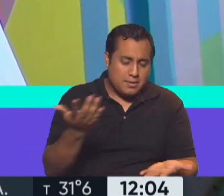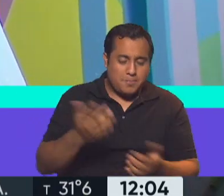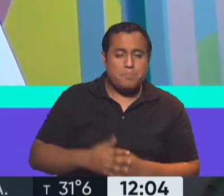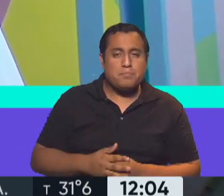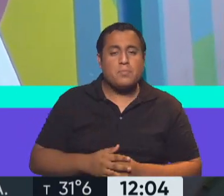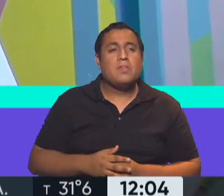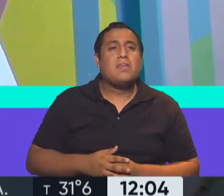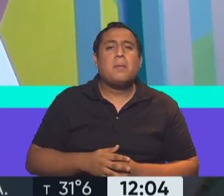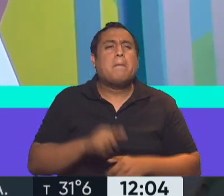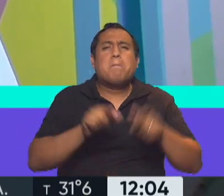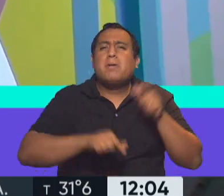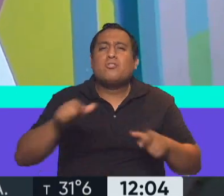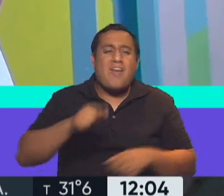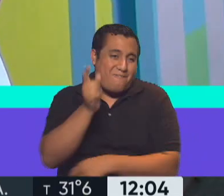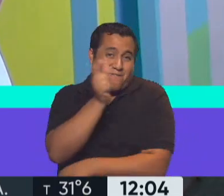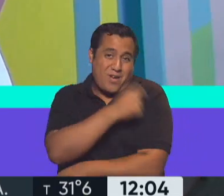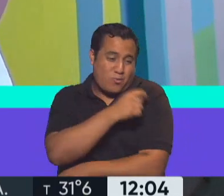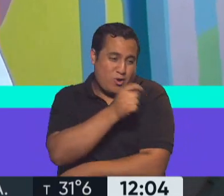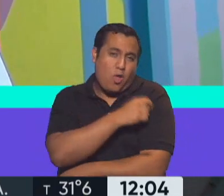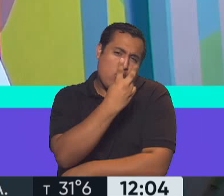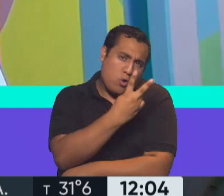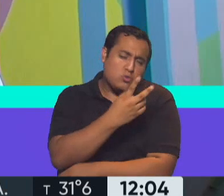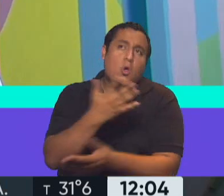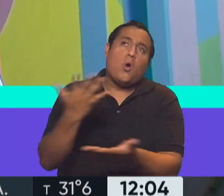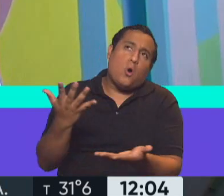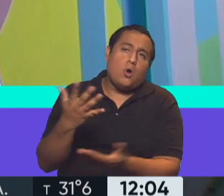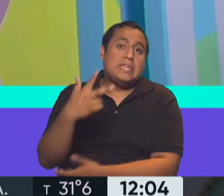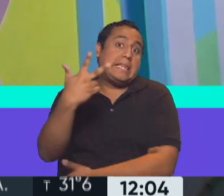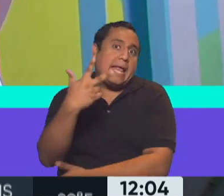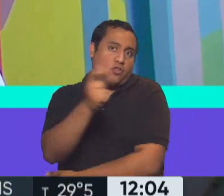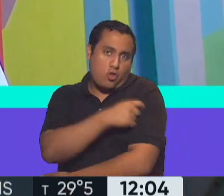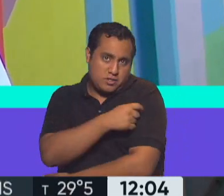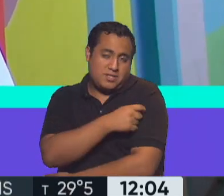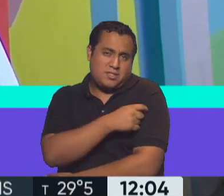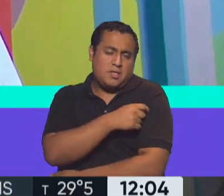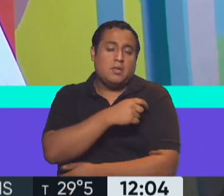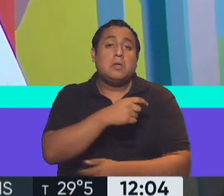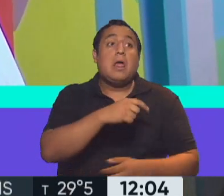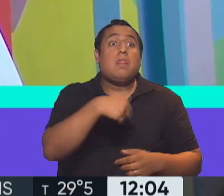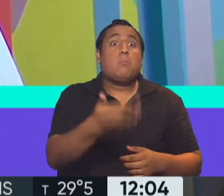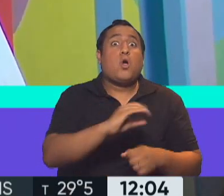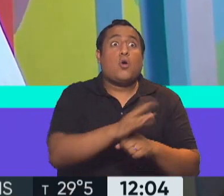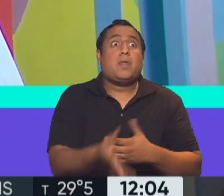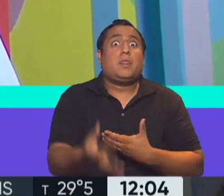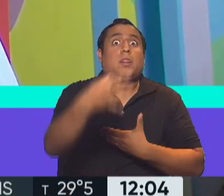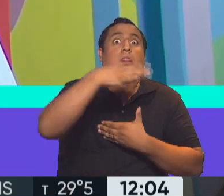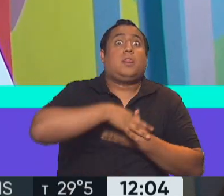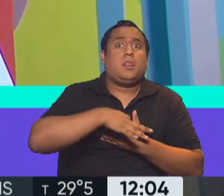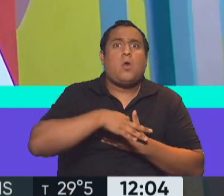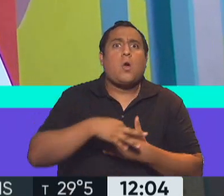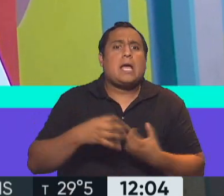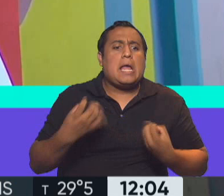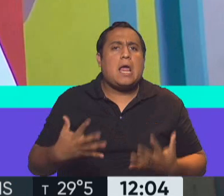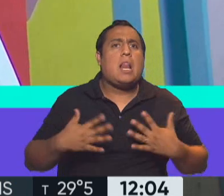cursando la enfermedad aquella gente que está vacunada con 2 y con 3 dosis también, según el refuerzo que les ha tocado por edad y escalonadamente?